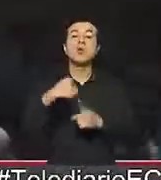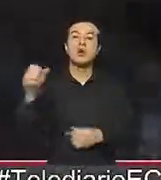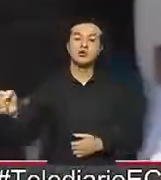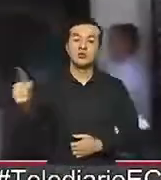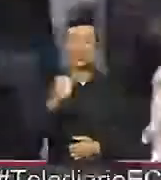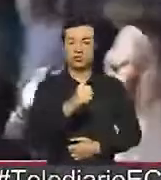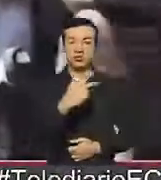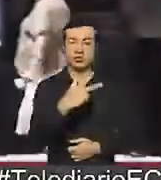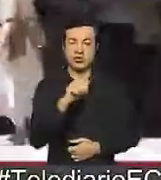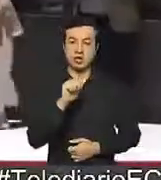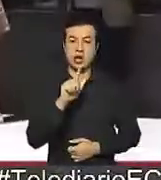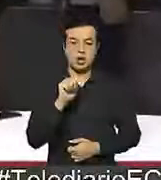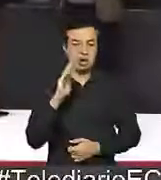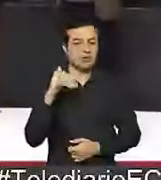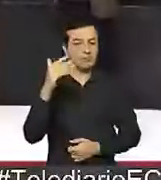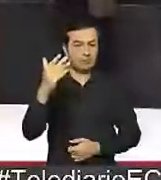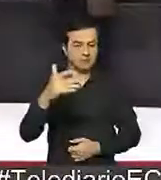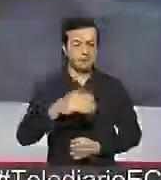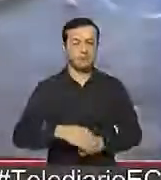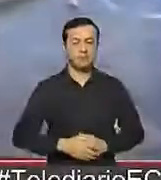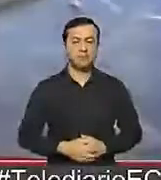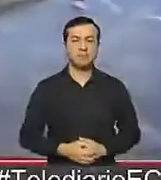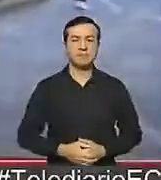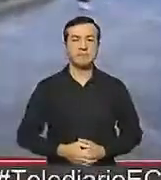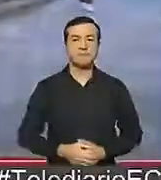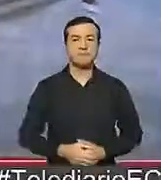de Chalá. Alexis Moncayo, Medios Públicos.